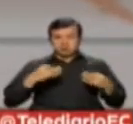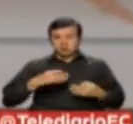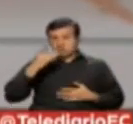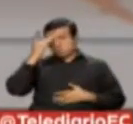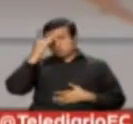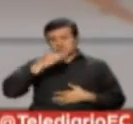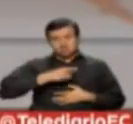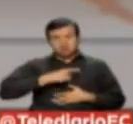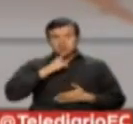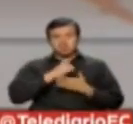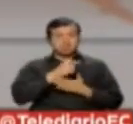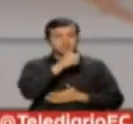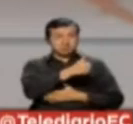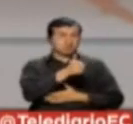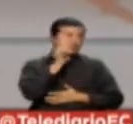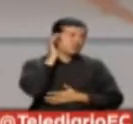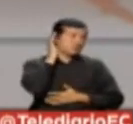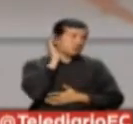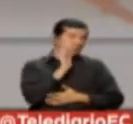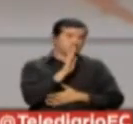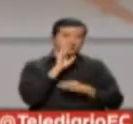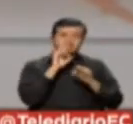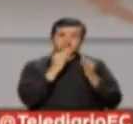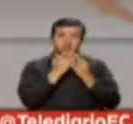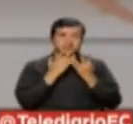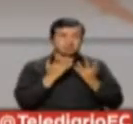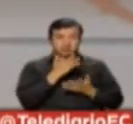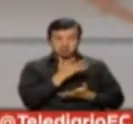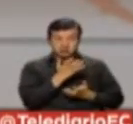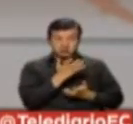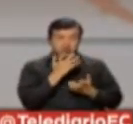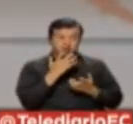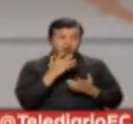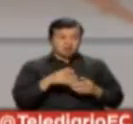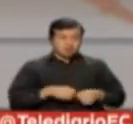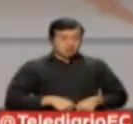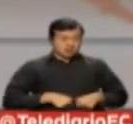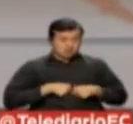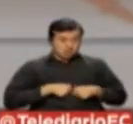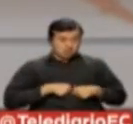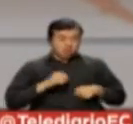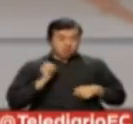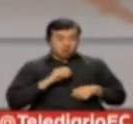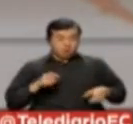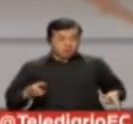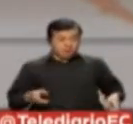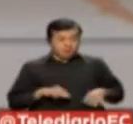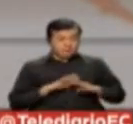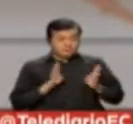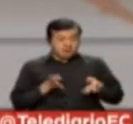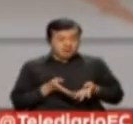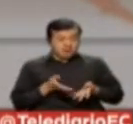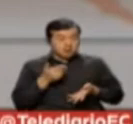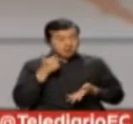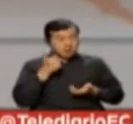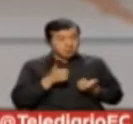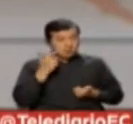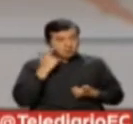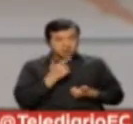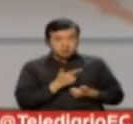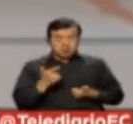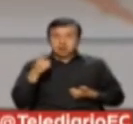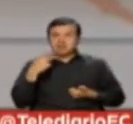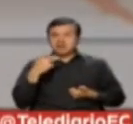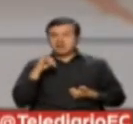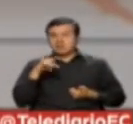básicamente de la chica con su familia digamos así y lo vimos ya el día de ayer estuve por ejemplo en la unidad educativa de patía cárdenas